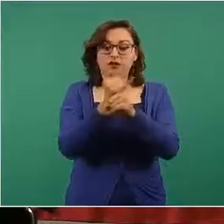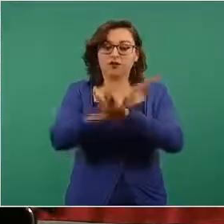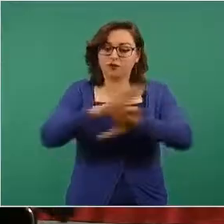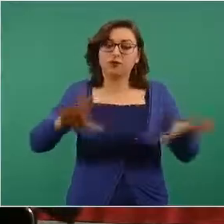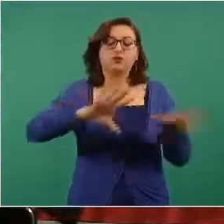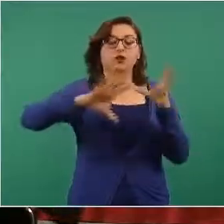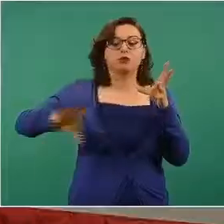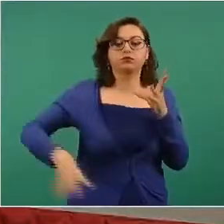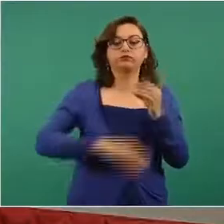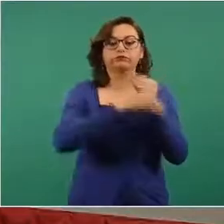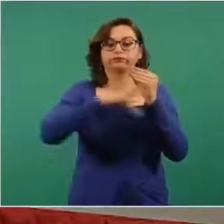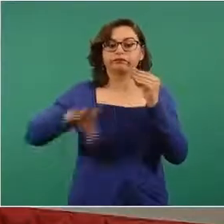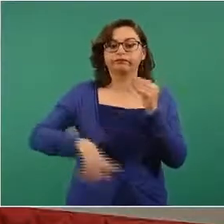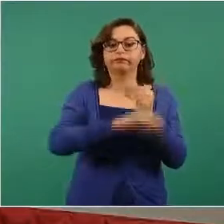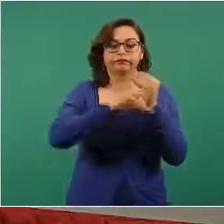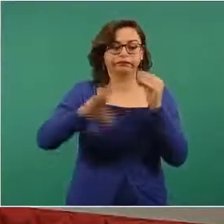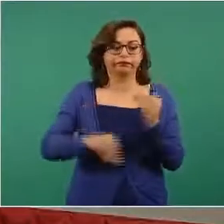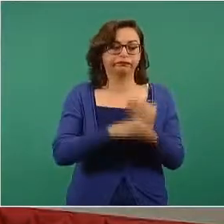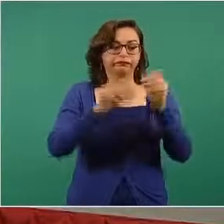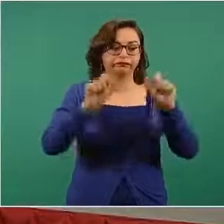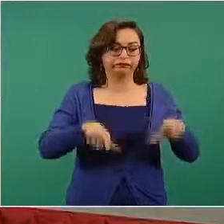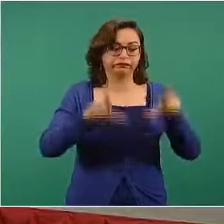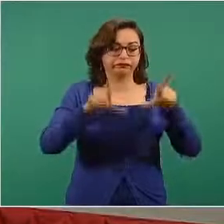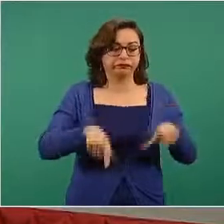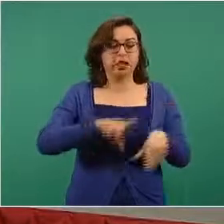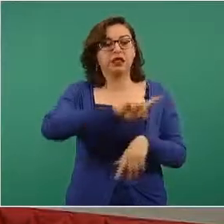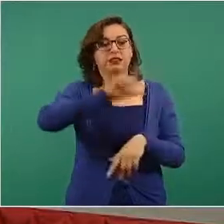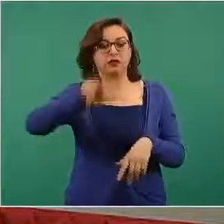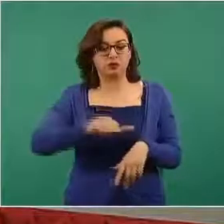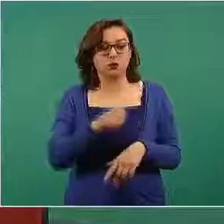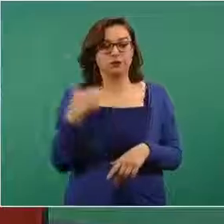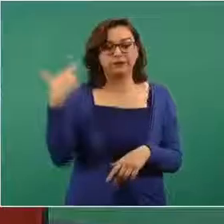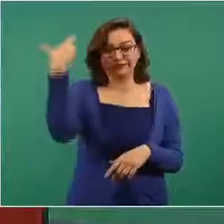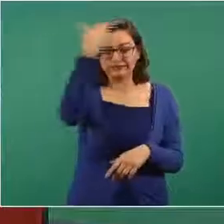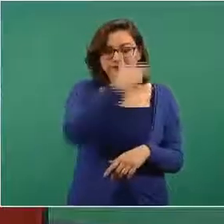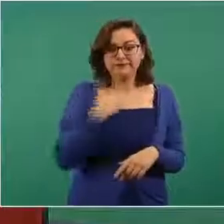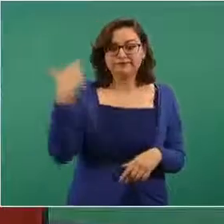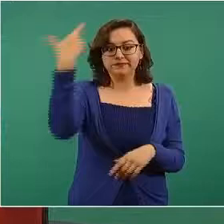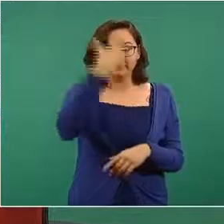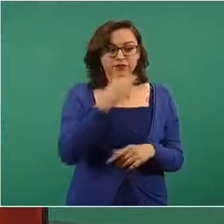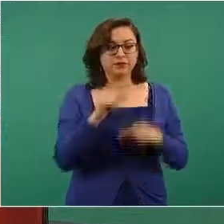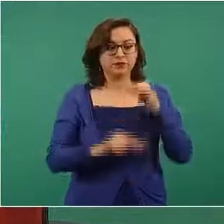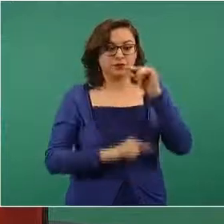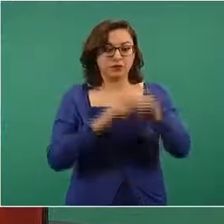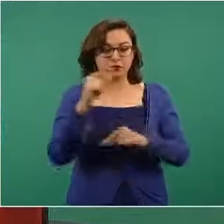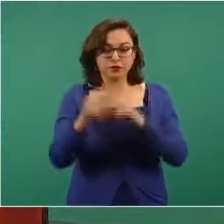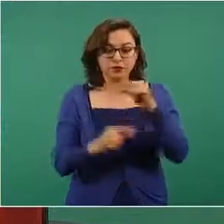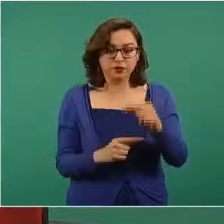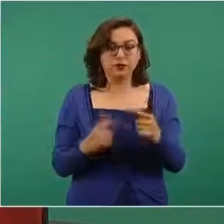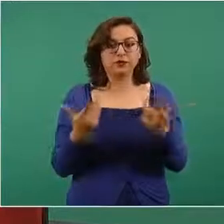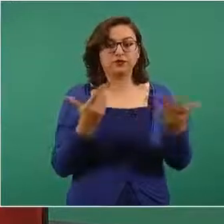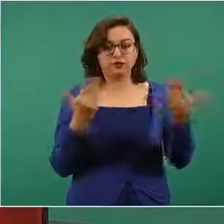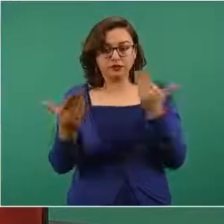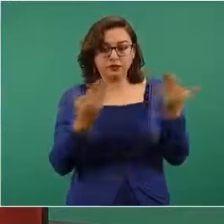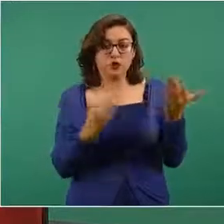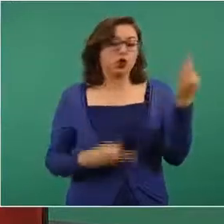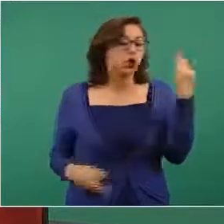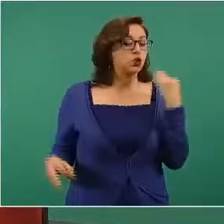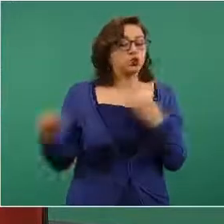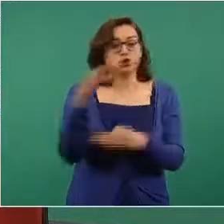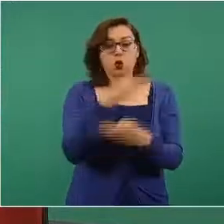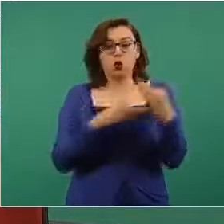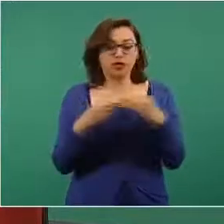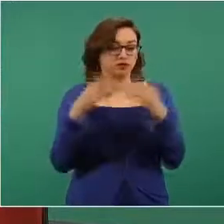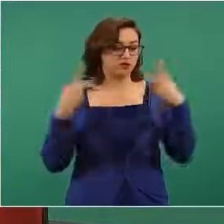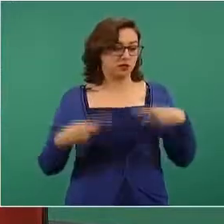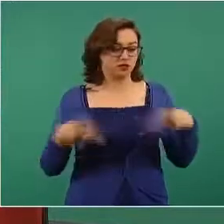información principal. Hay un proceso de revisión por RENAPO, se va validando. Y esto recaba todas las